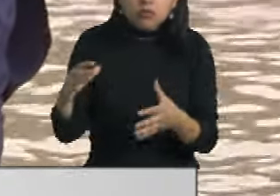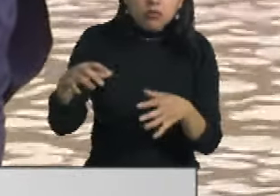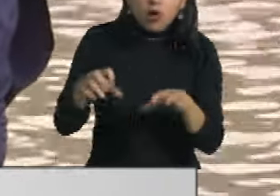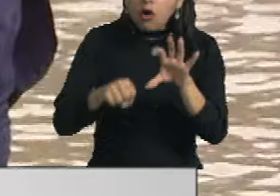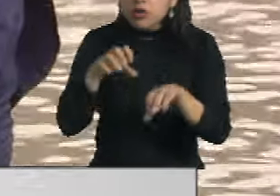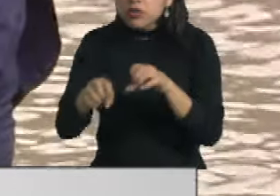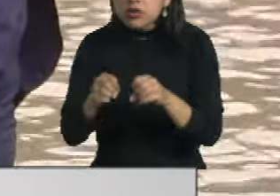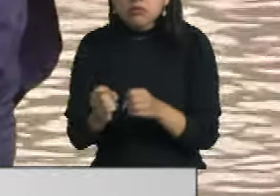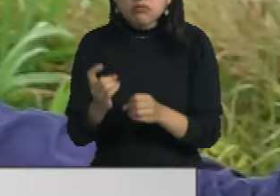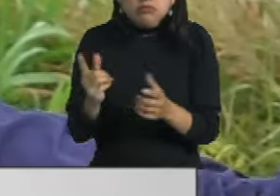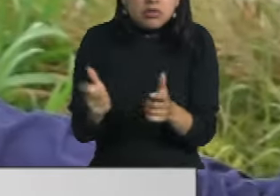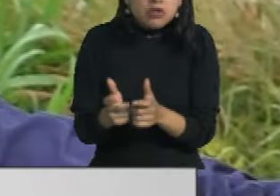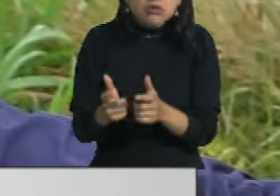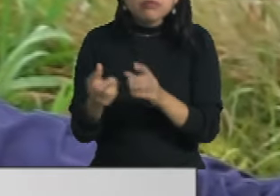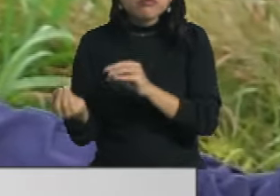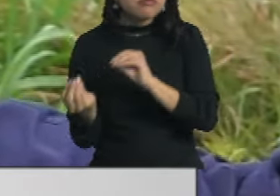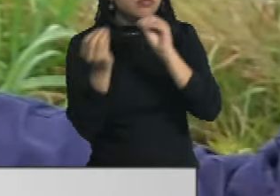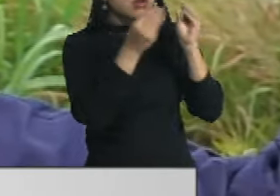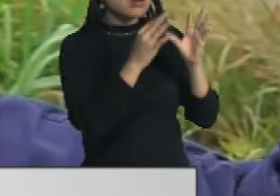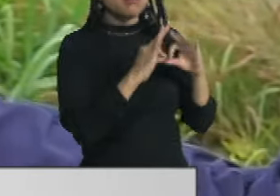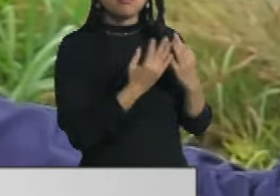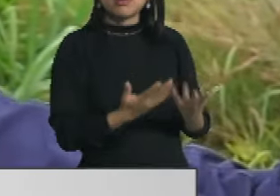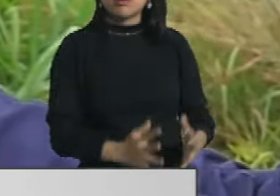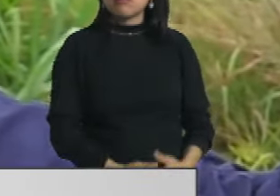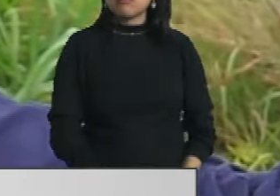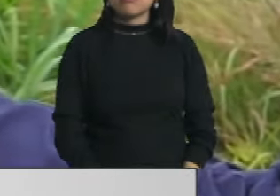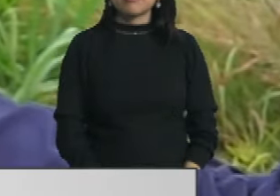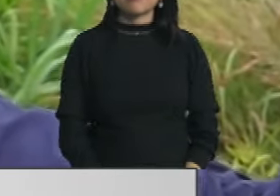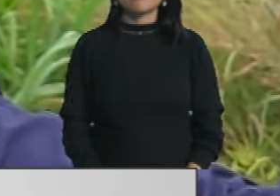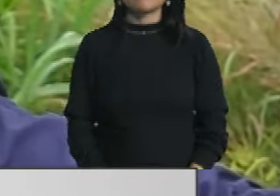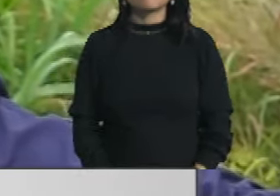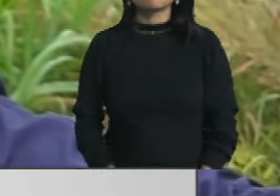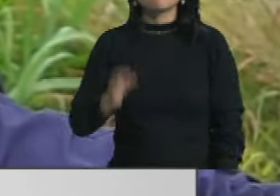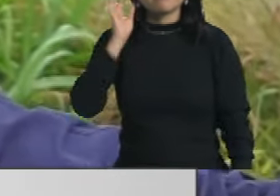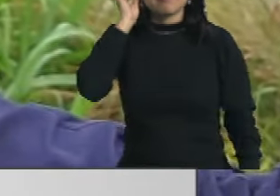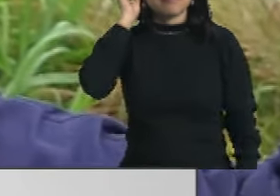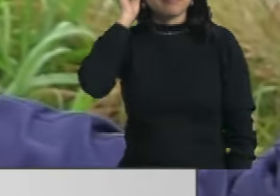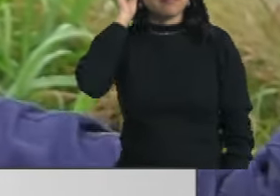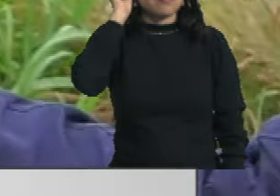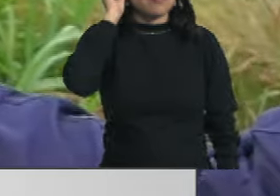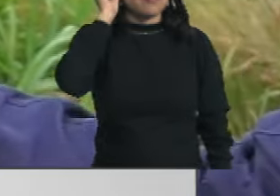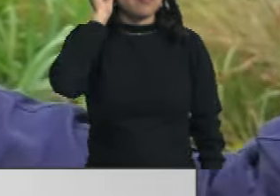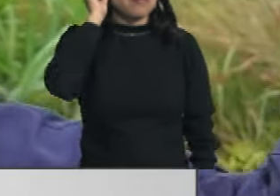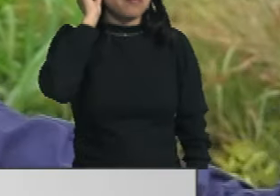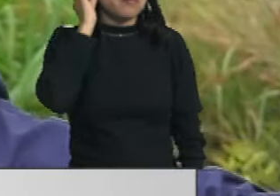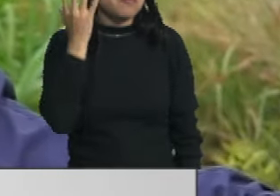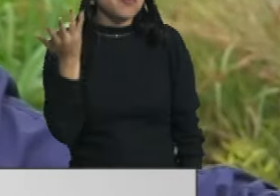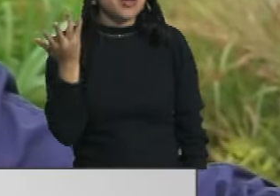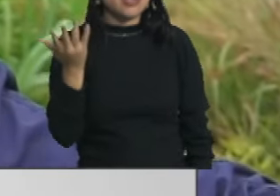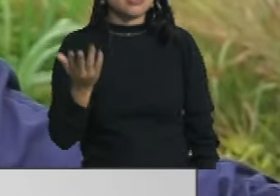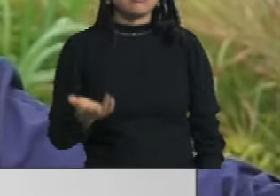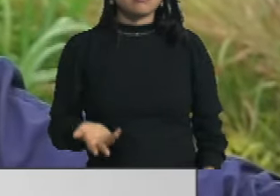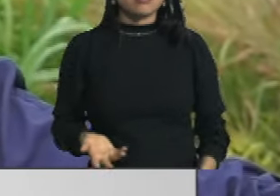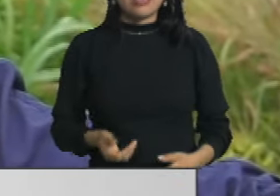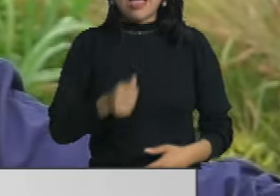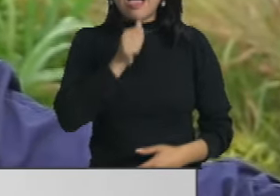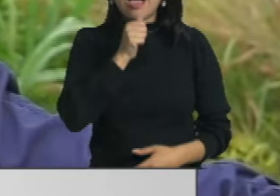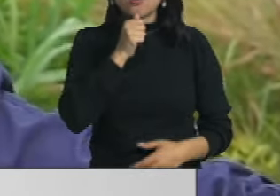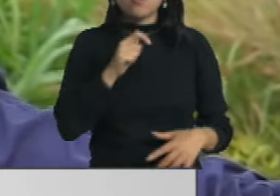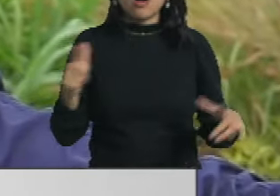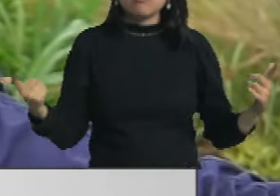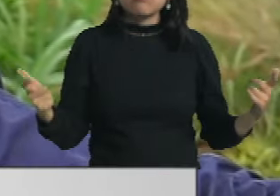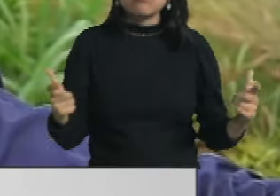para la familia. El verano siempre va secando y esta sequía aquí siempre nosotros descargamos la lancha y